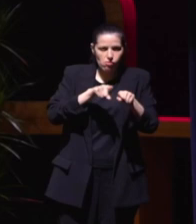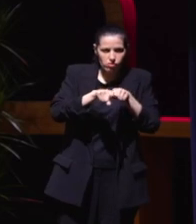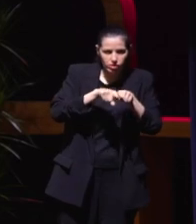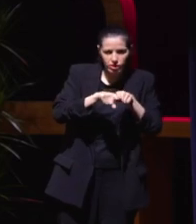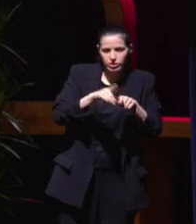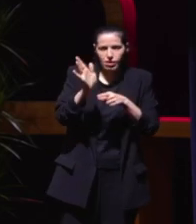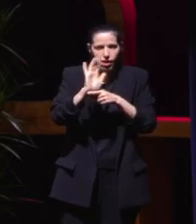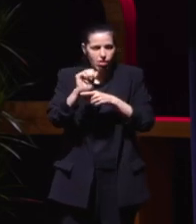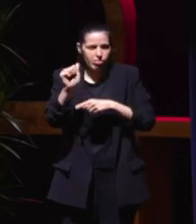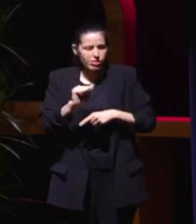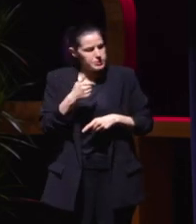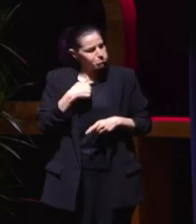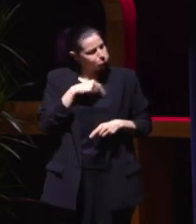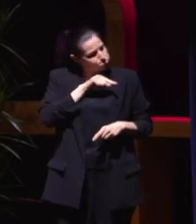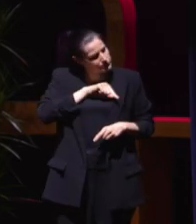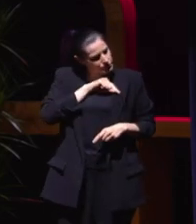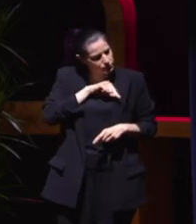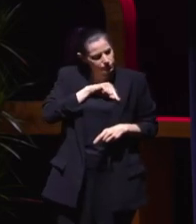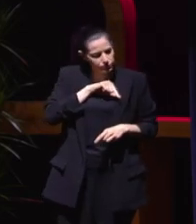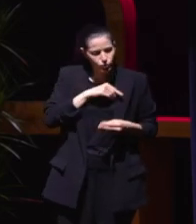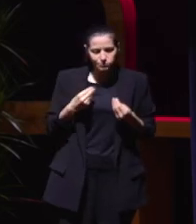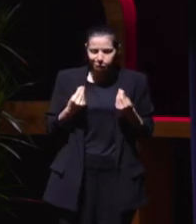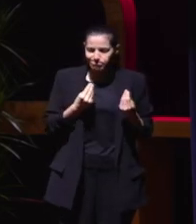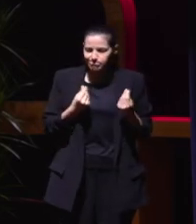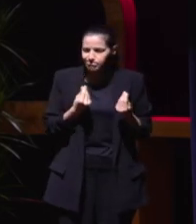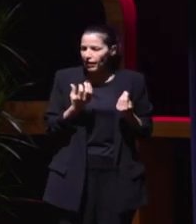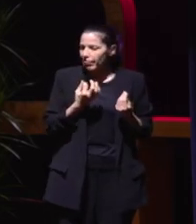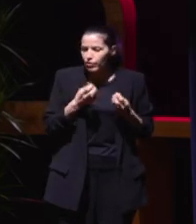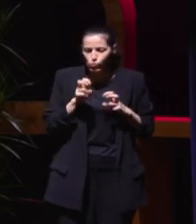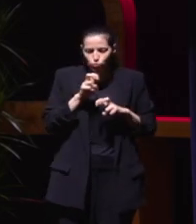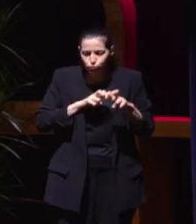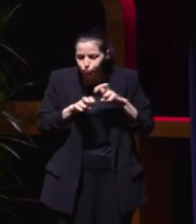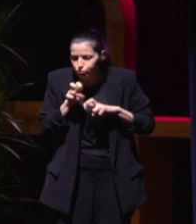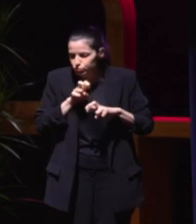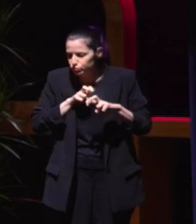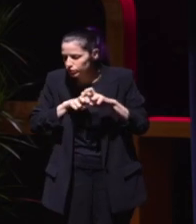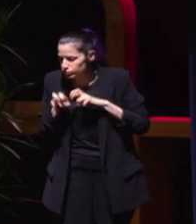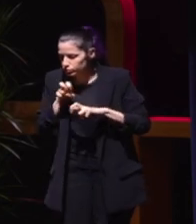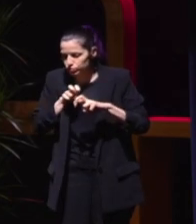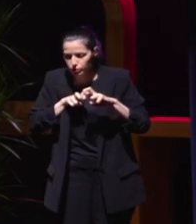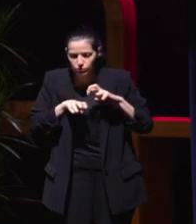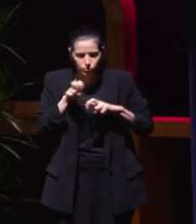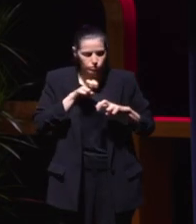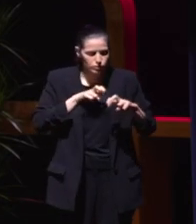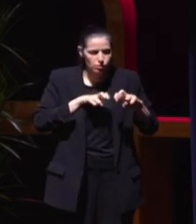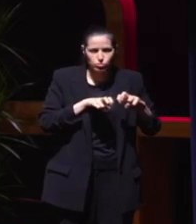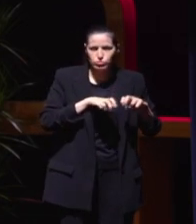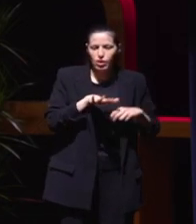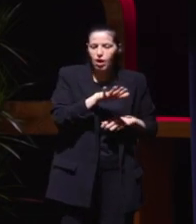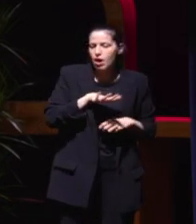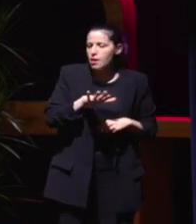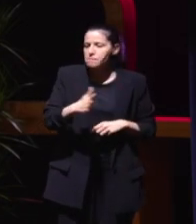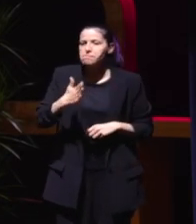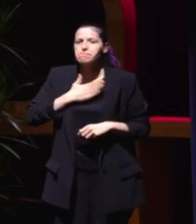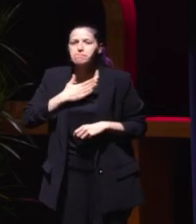he tenido la sensación que tenía que estar como haciendo emboscadas para para meter